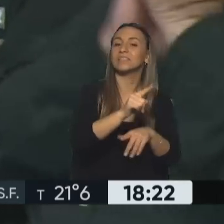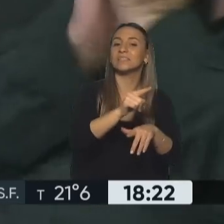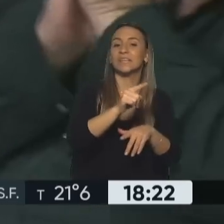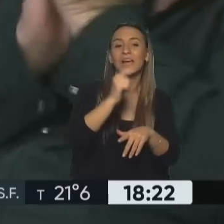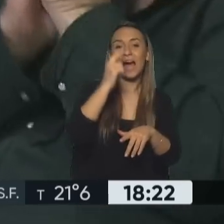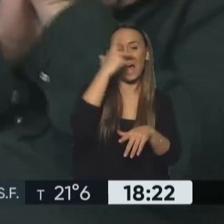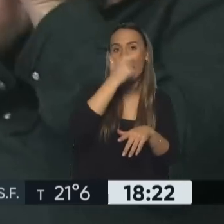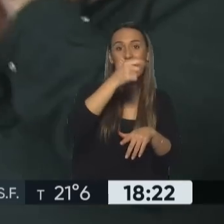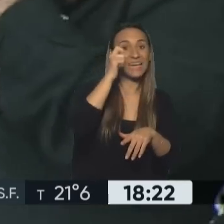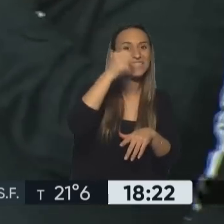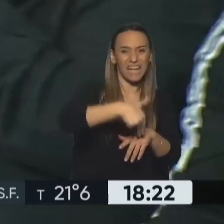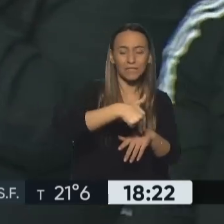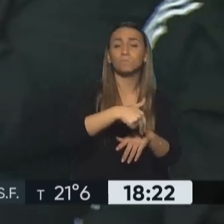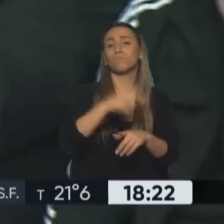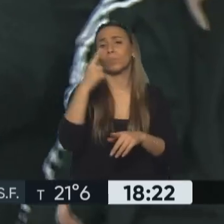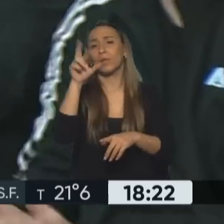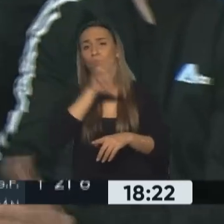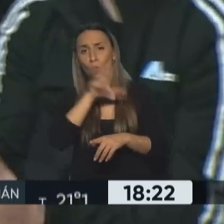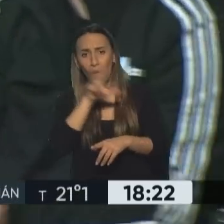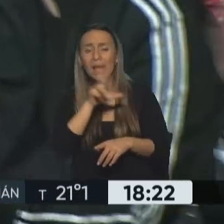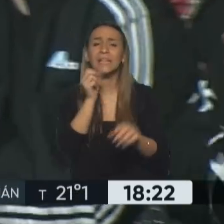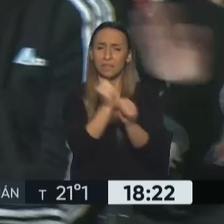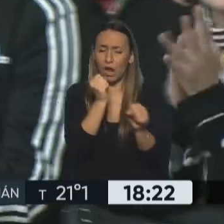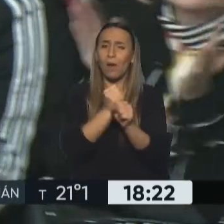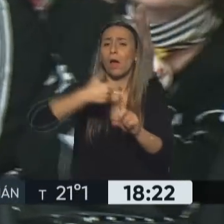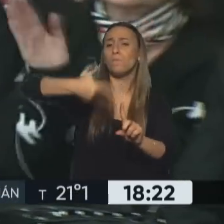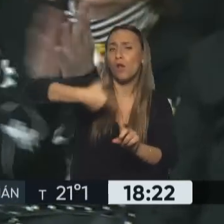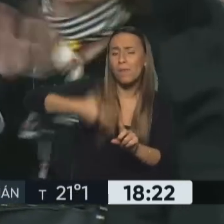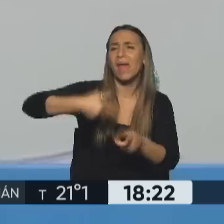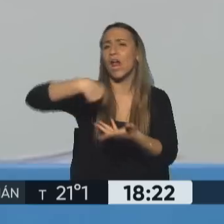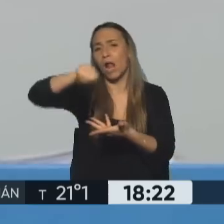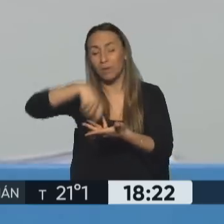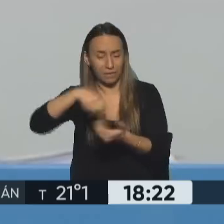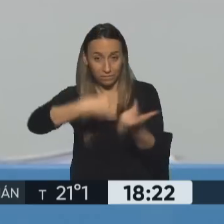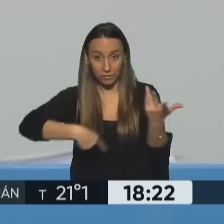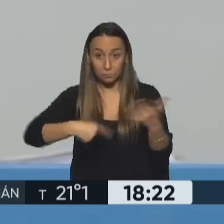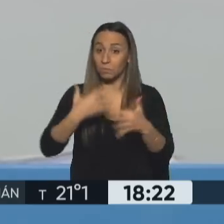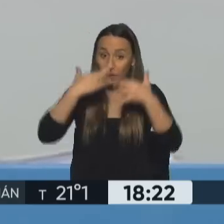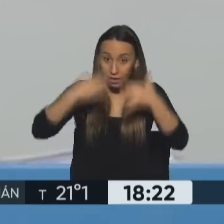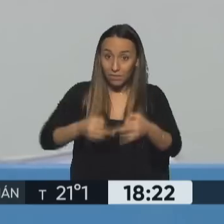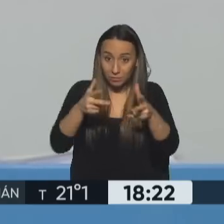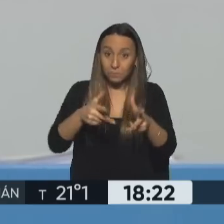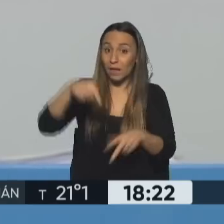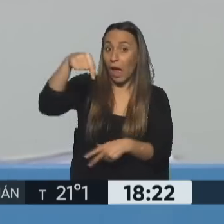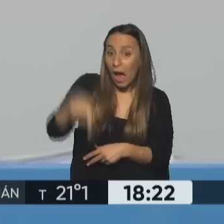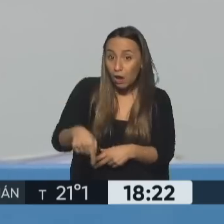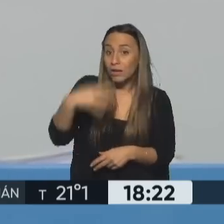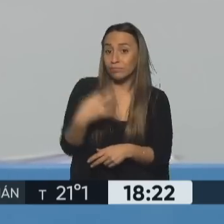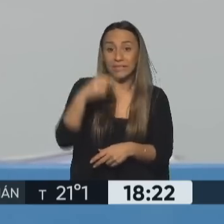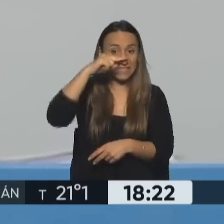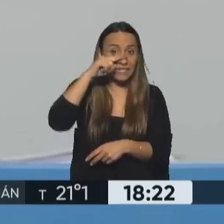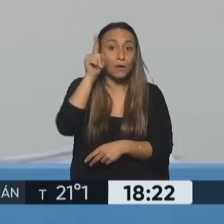Y yo quiero ser absolutamente sincera. Hoy tenemos 7% de